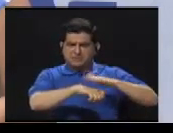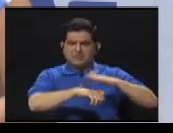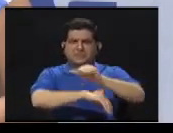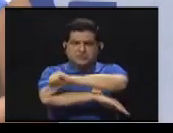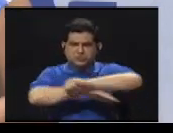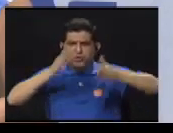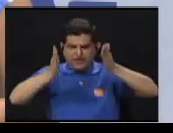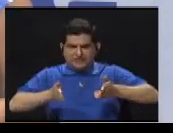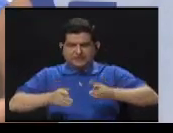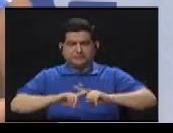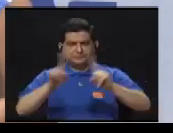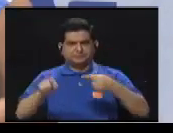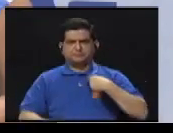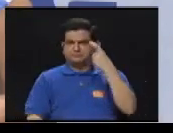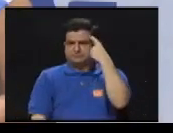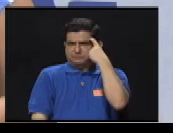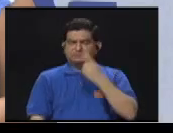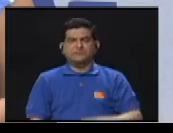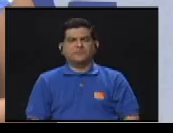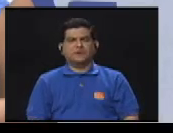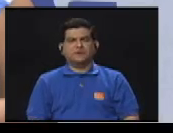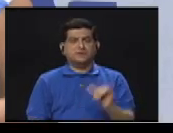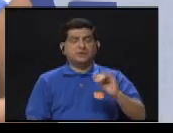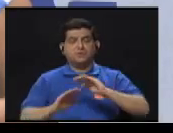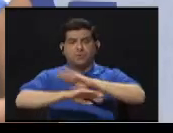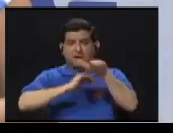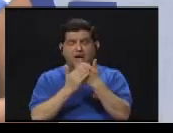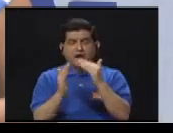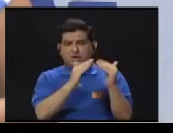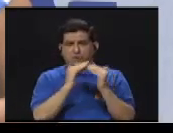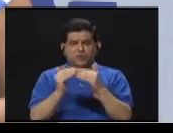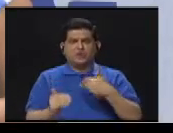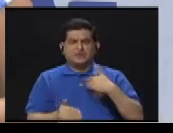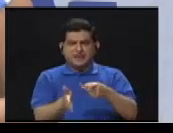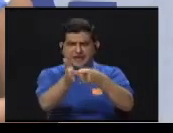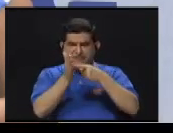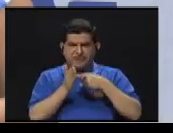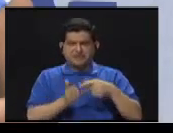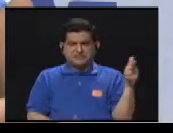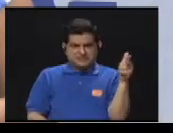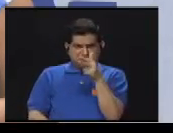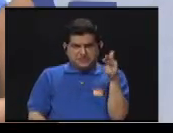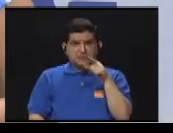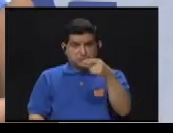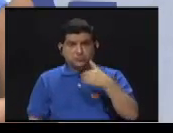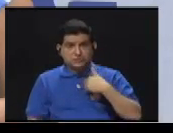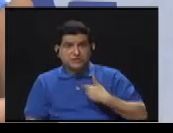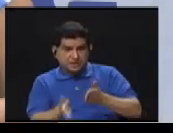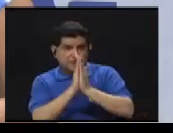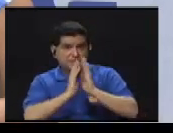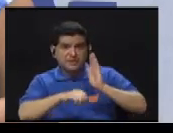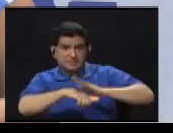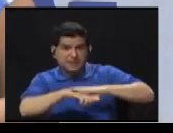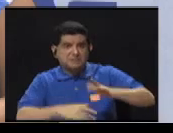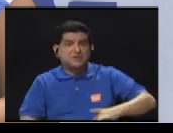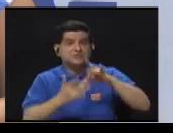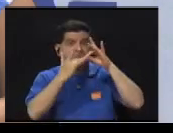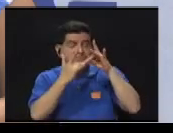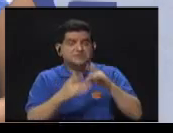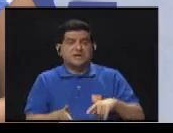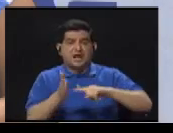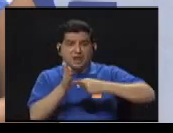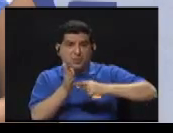del arquitecto, uh-huh. Pero me imagino que como en cualquier ciudad, ha de haber ciertos requisitos para grabar. No sé si ustedes tienen que pedir permisos especiales